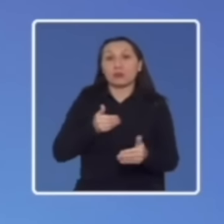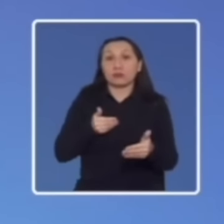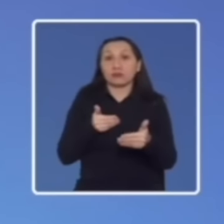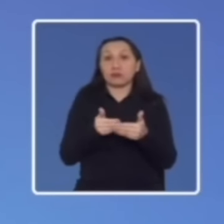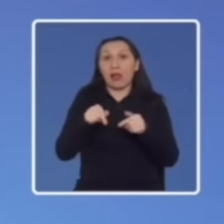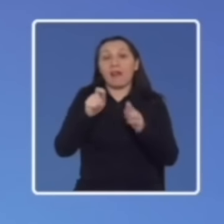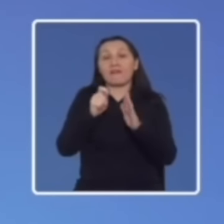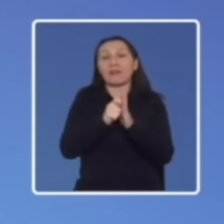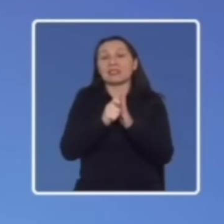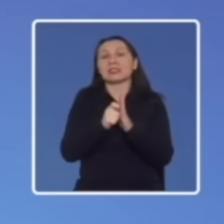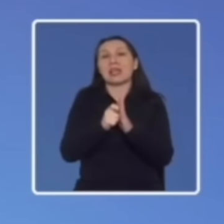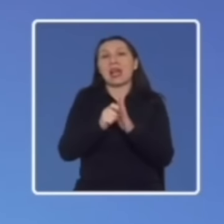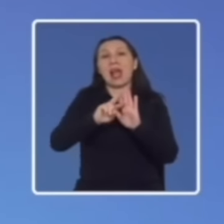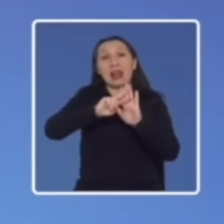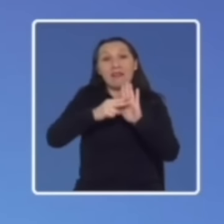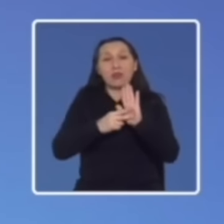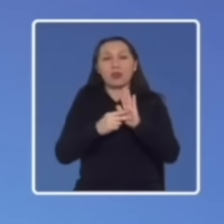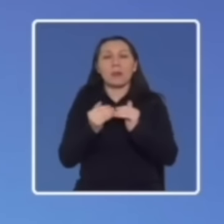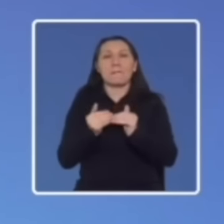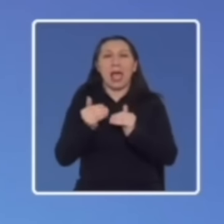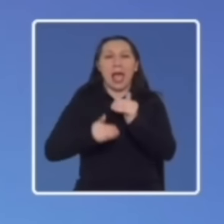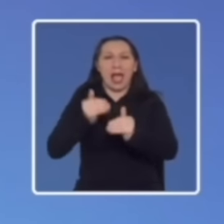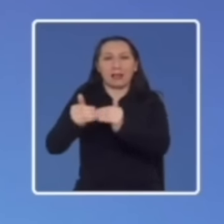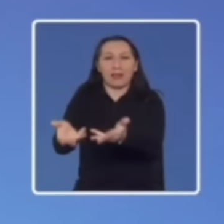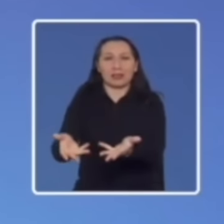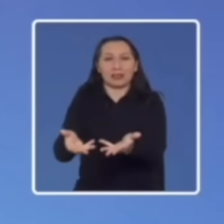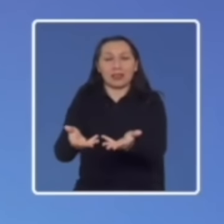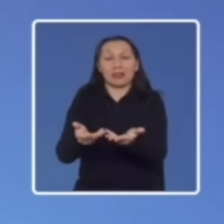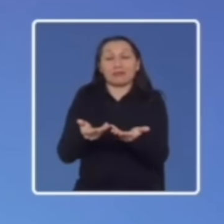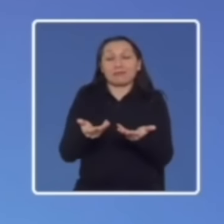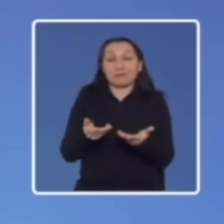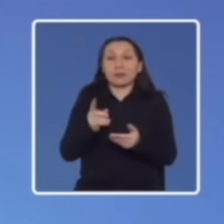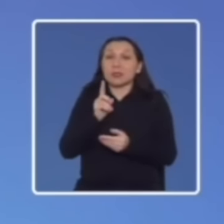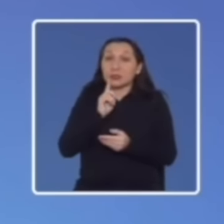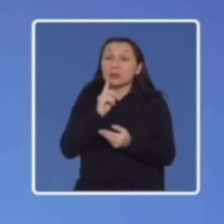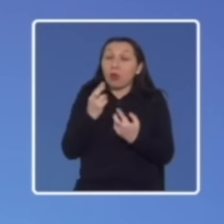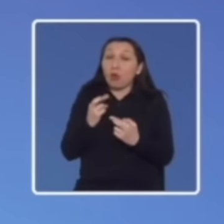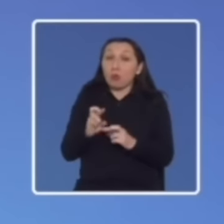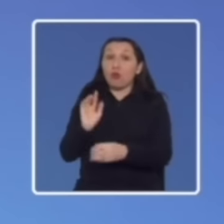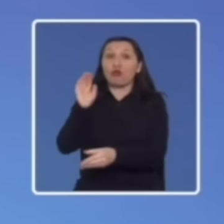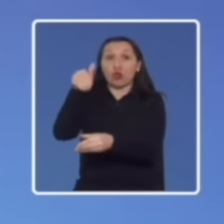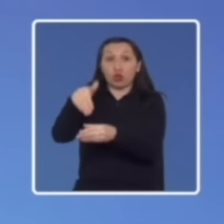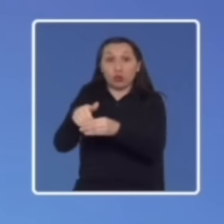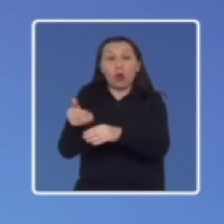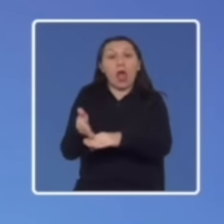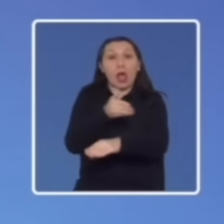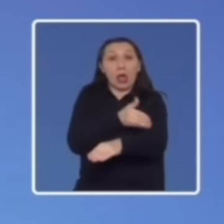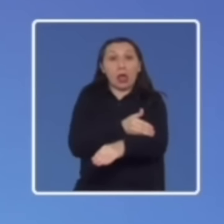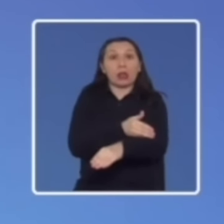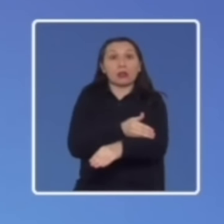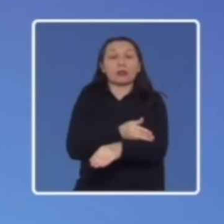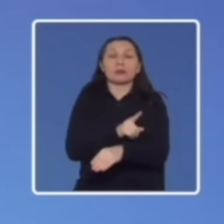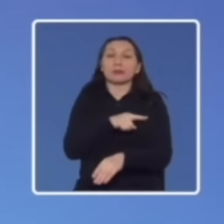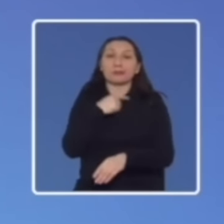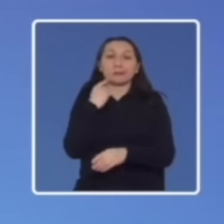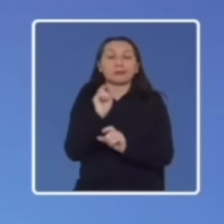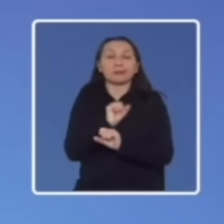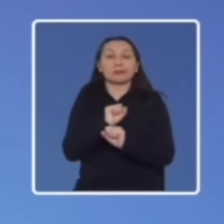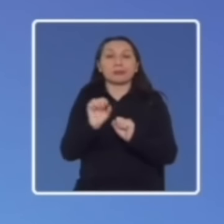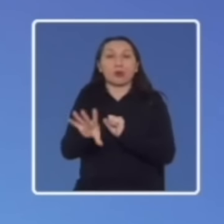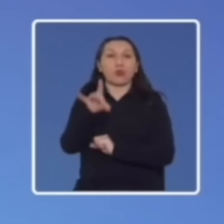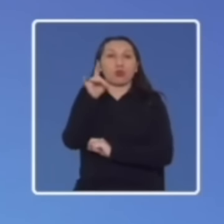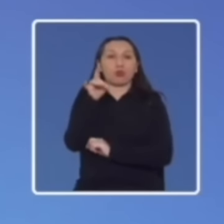fecha con la reforma bastante más avanzada eh hemos tenido oportunidad de votarla con anterioridad pero no hemos encontrado